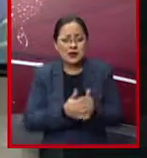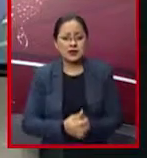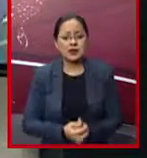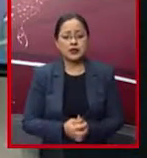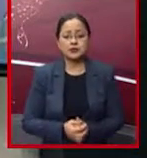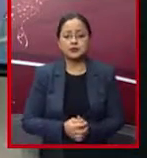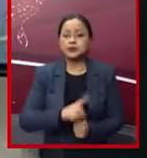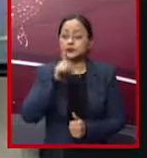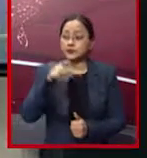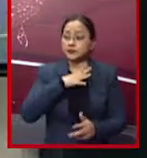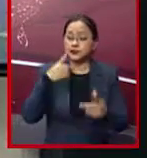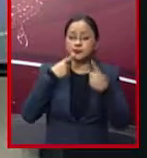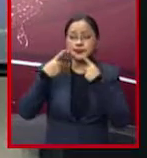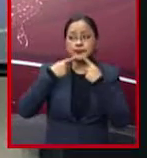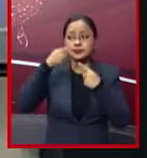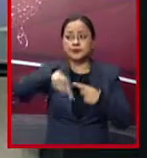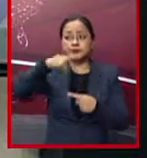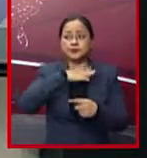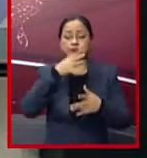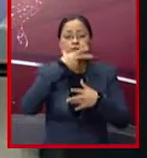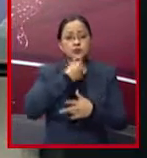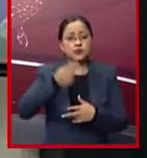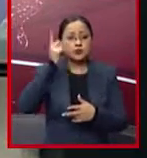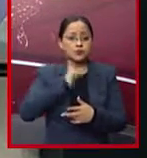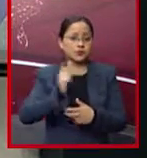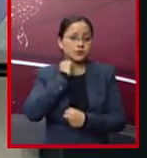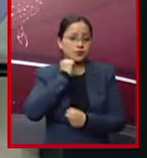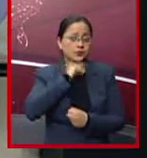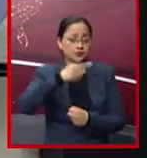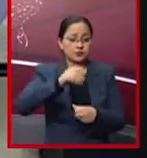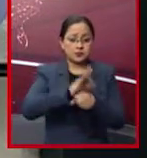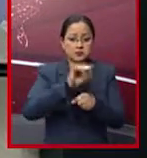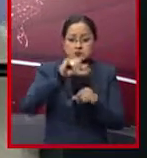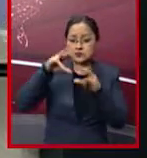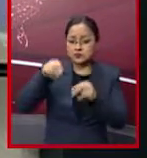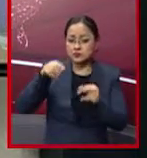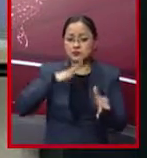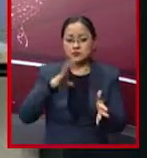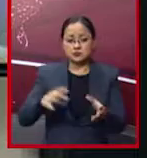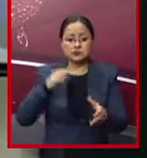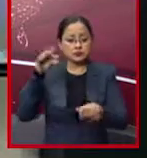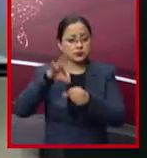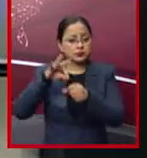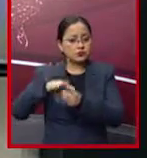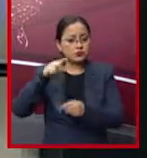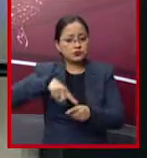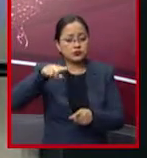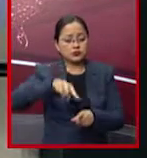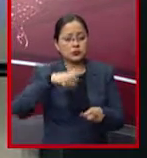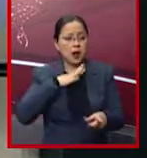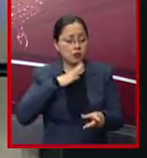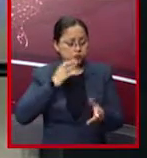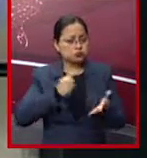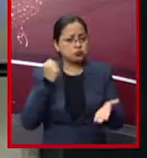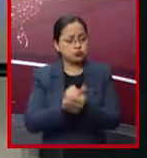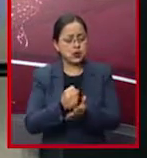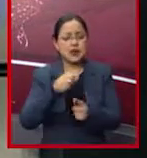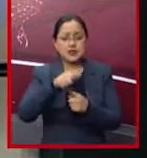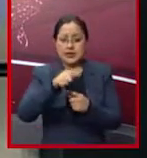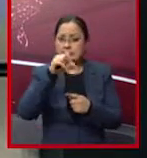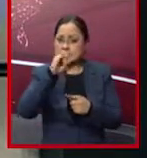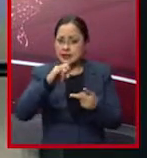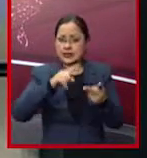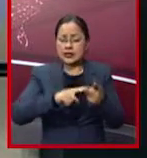Luego de la discusión, en donde legisladoras y legisladores se pronunciaron a favor y en contra, se avaló con 17 votos en pro del dictamen, 4 en contra y